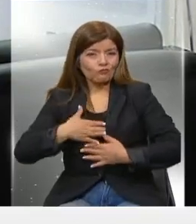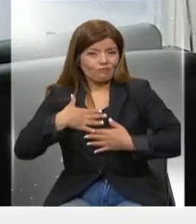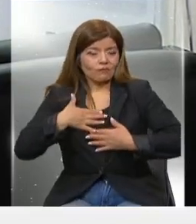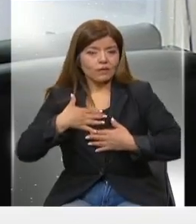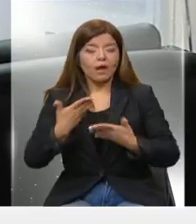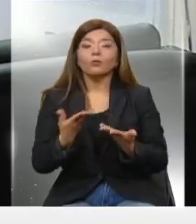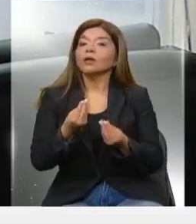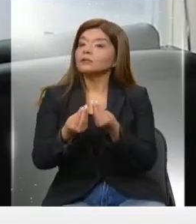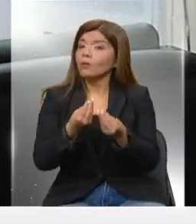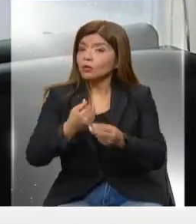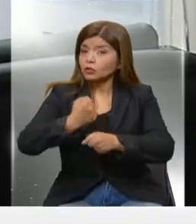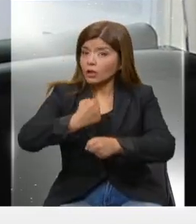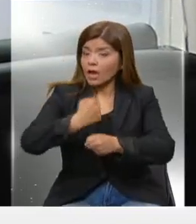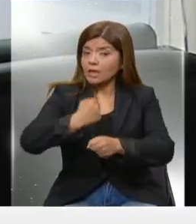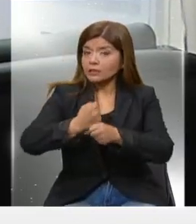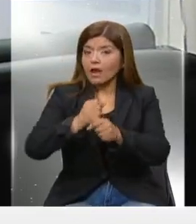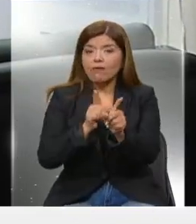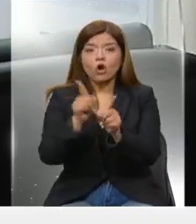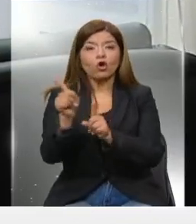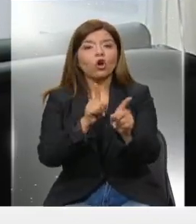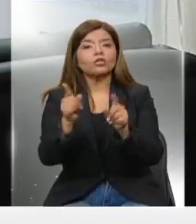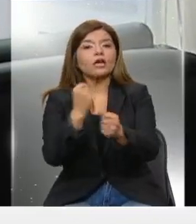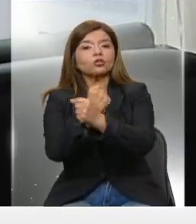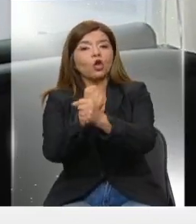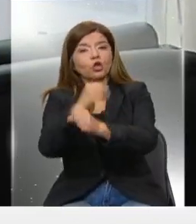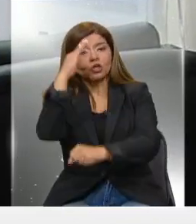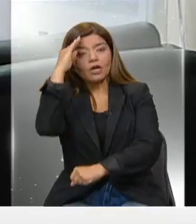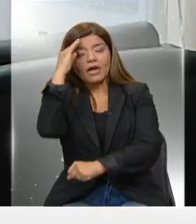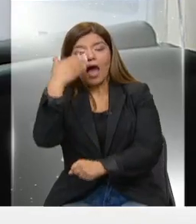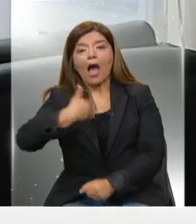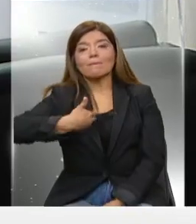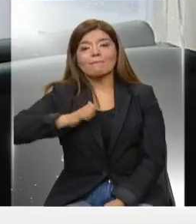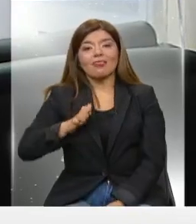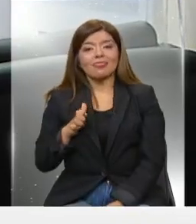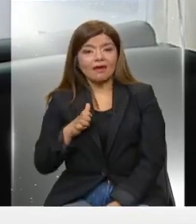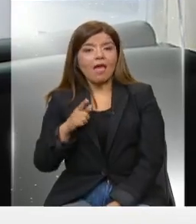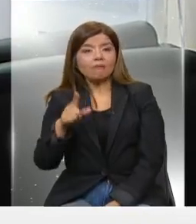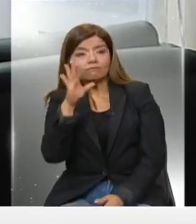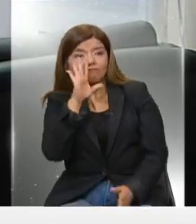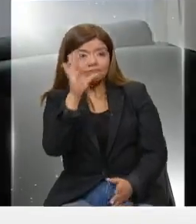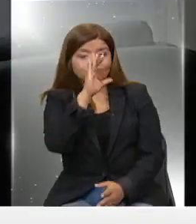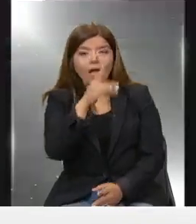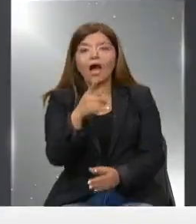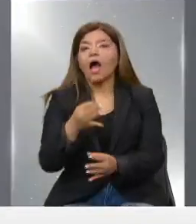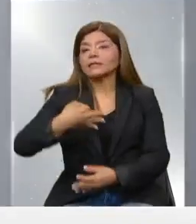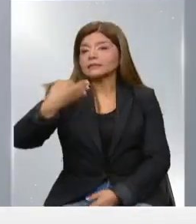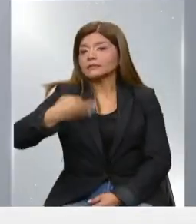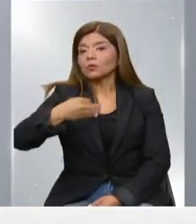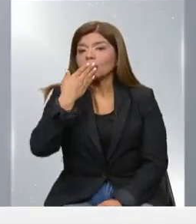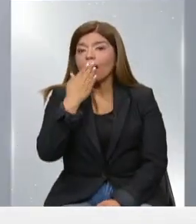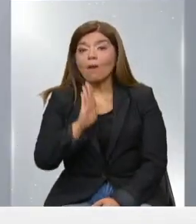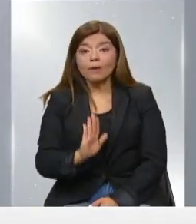estamos realizando labores en coordinación con carabineros, con la PDI, buscando mejorar la seguridad.